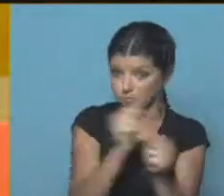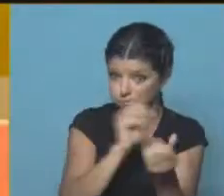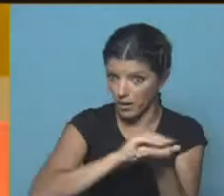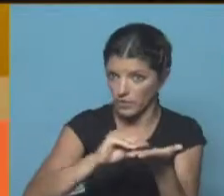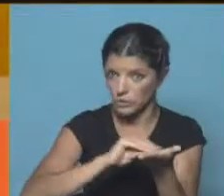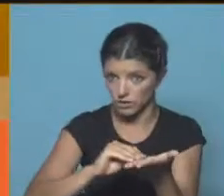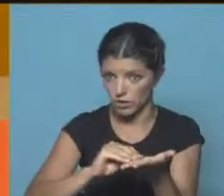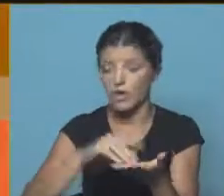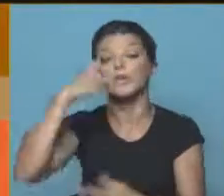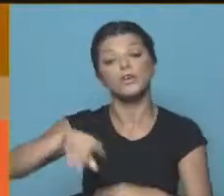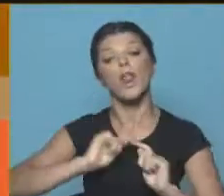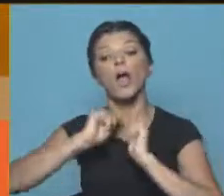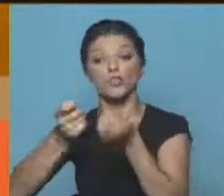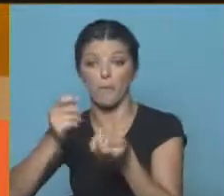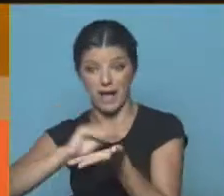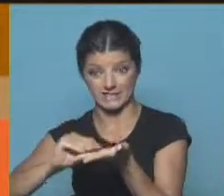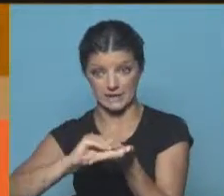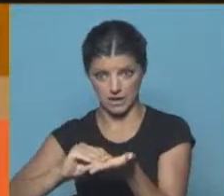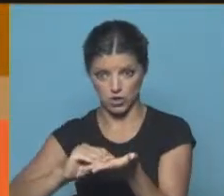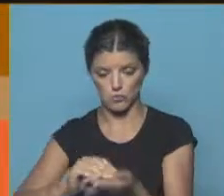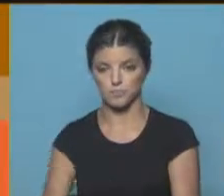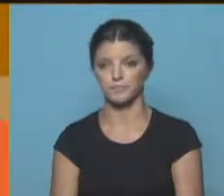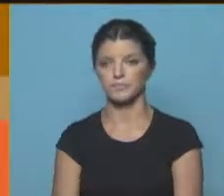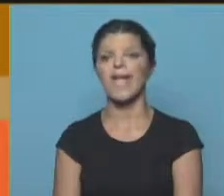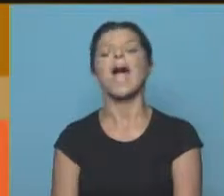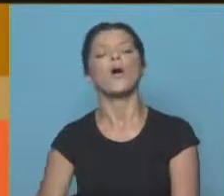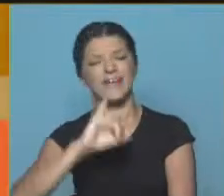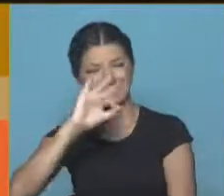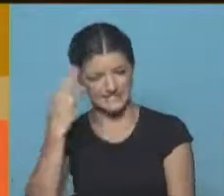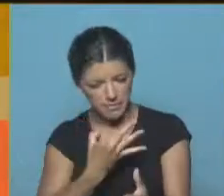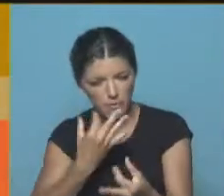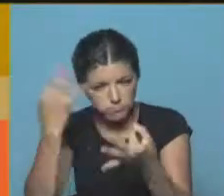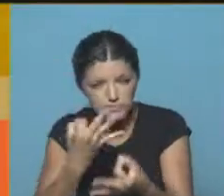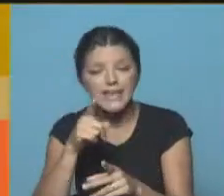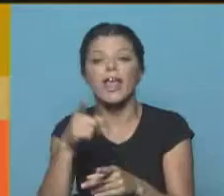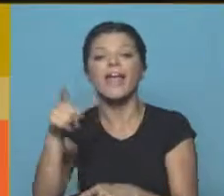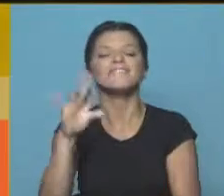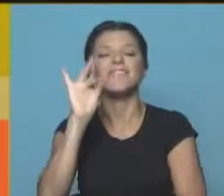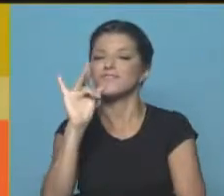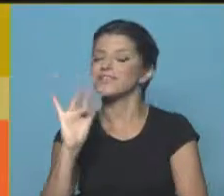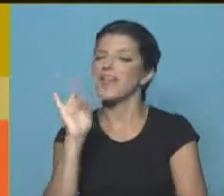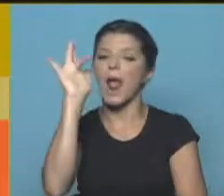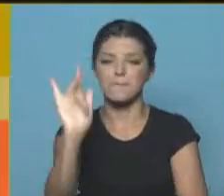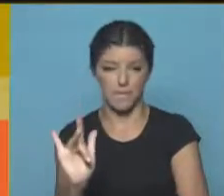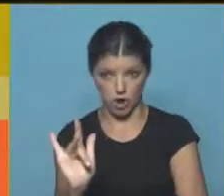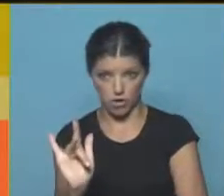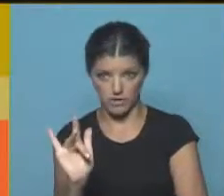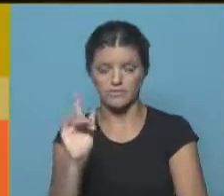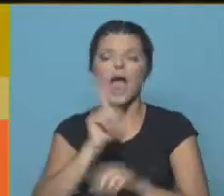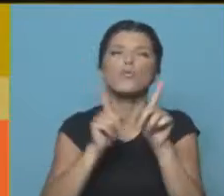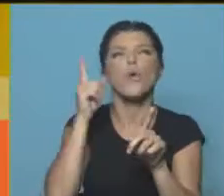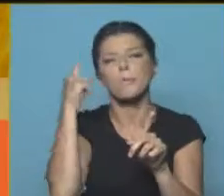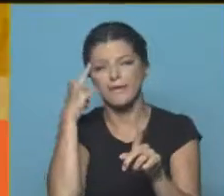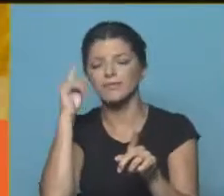espera el tratamiento en el Senado. Una certeza sí que hay, es que va a ser muy difícil que este miércoles, como esperan algunos hombres